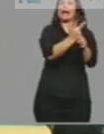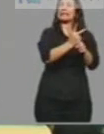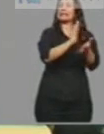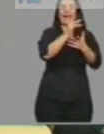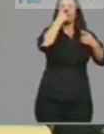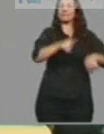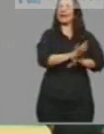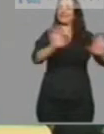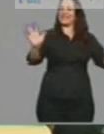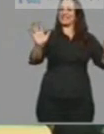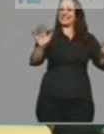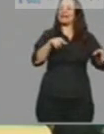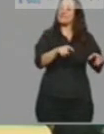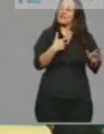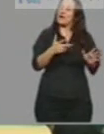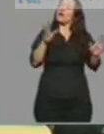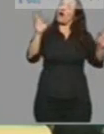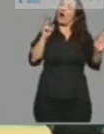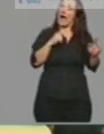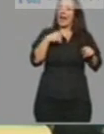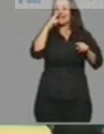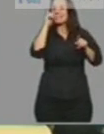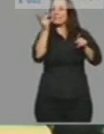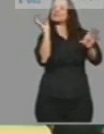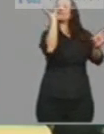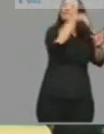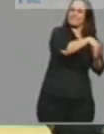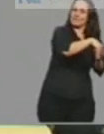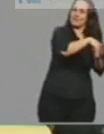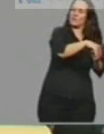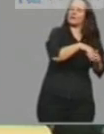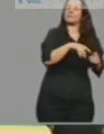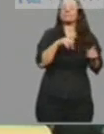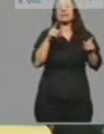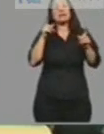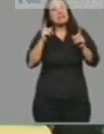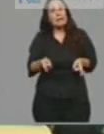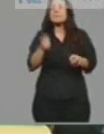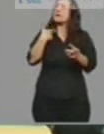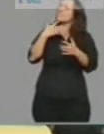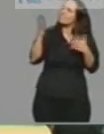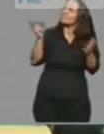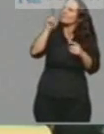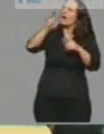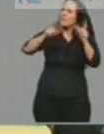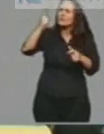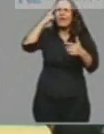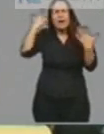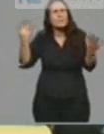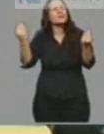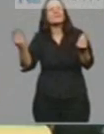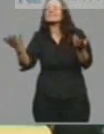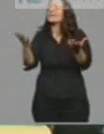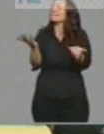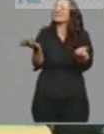finalmente incorporar a ese 7%. También un llamado a la razonabilidad y al sentido de común, que no puede ser